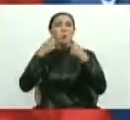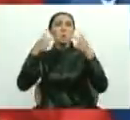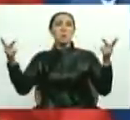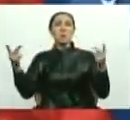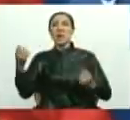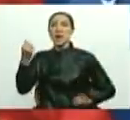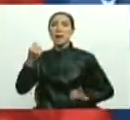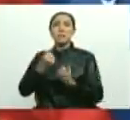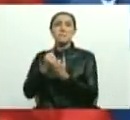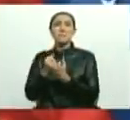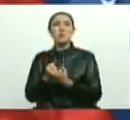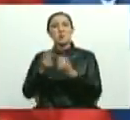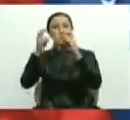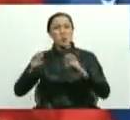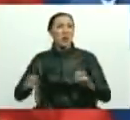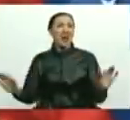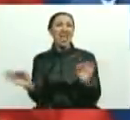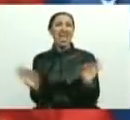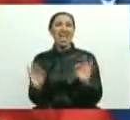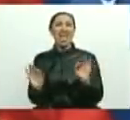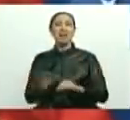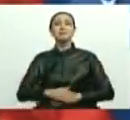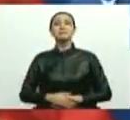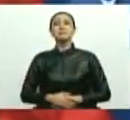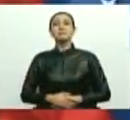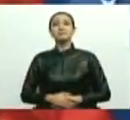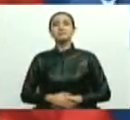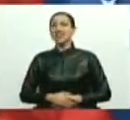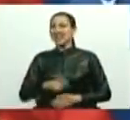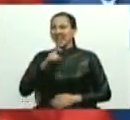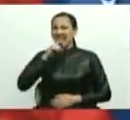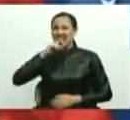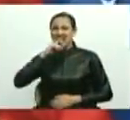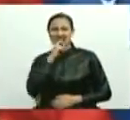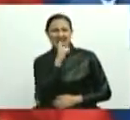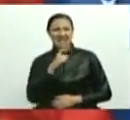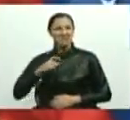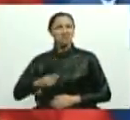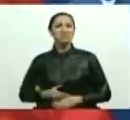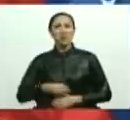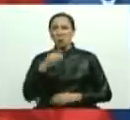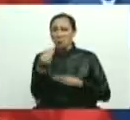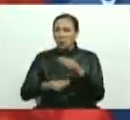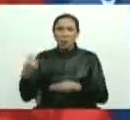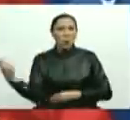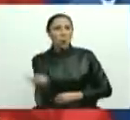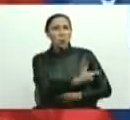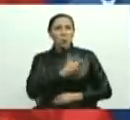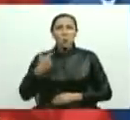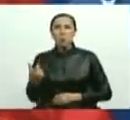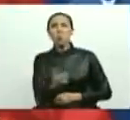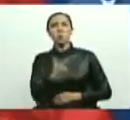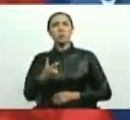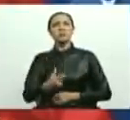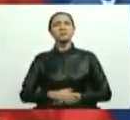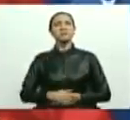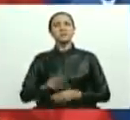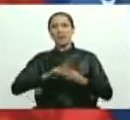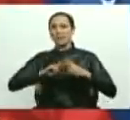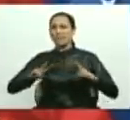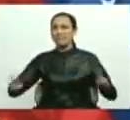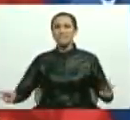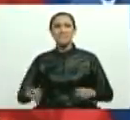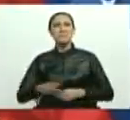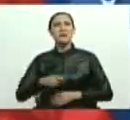fundamento que incitan al odio y comprometen gravemente la paz de la